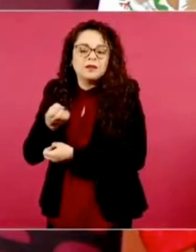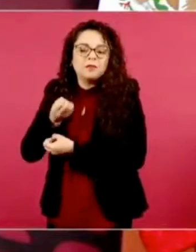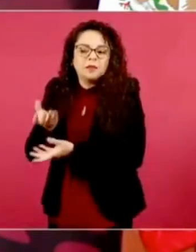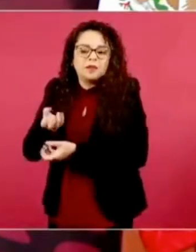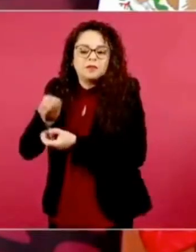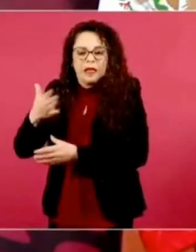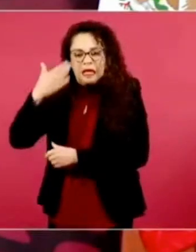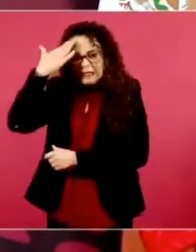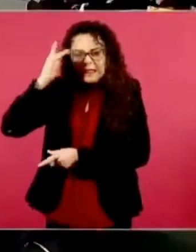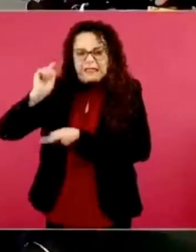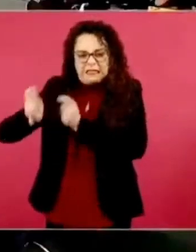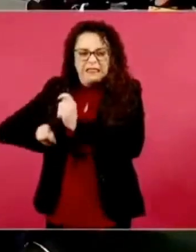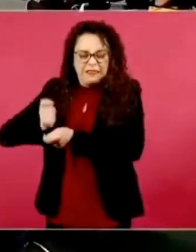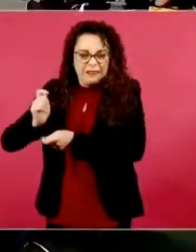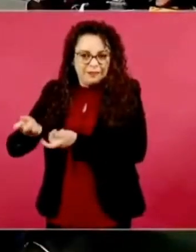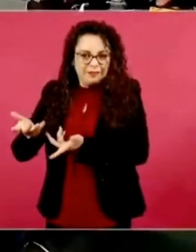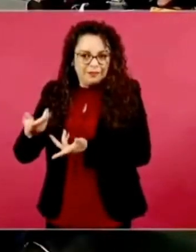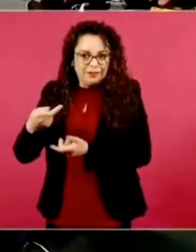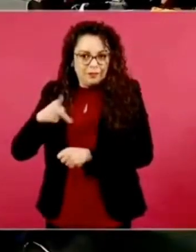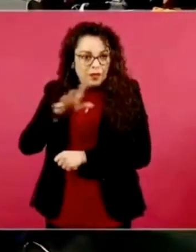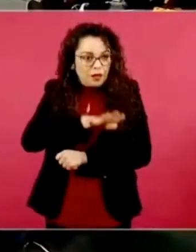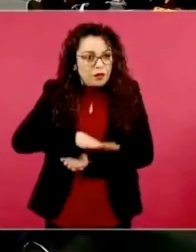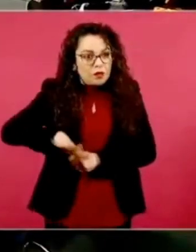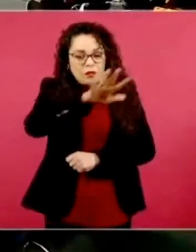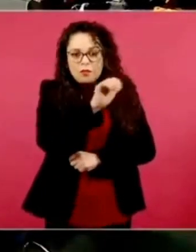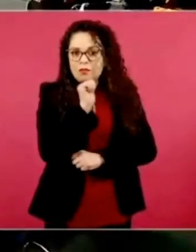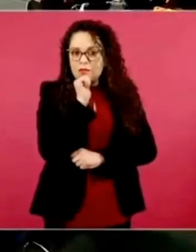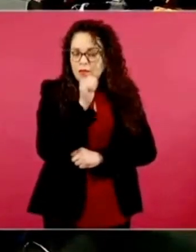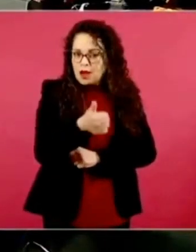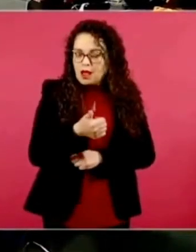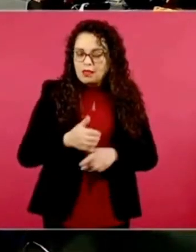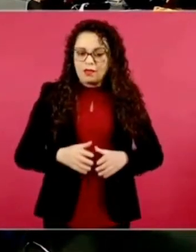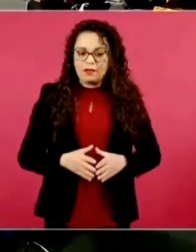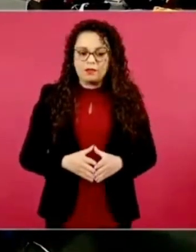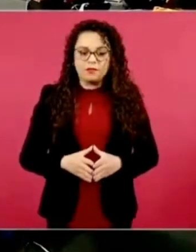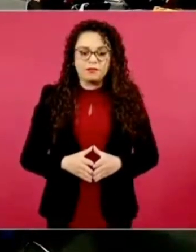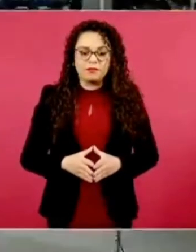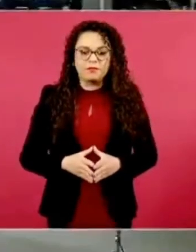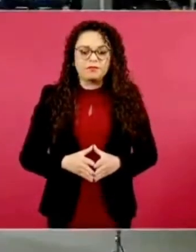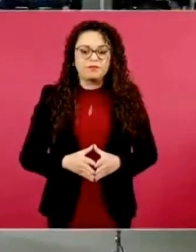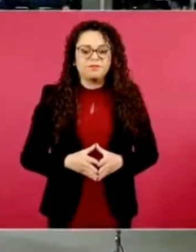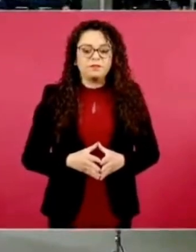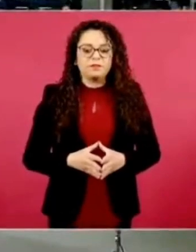¿Algo similar a lo de Estados Unidos que pasa allá, presidente? ¿Igual de racismo?